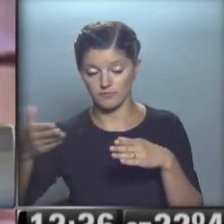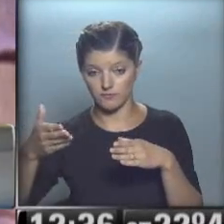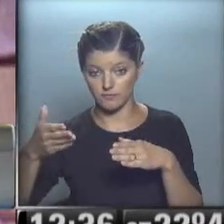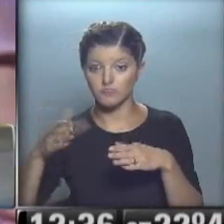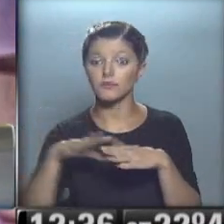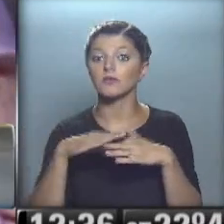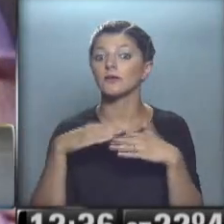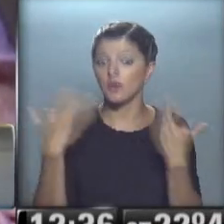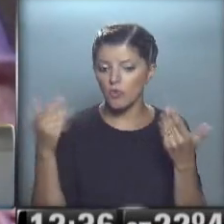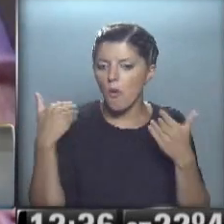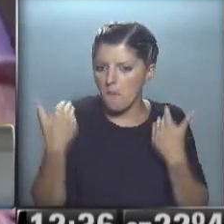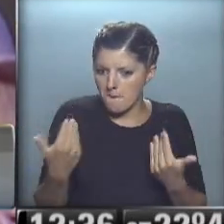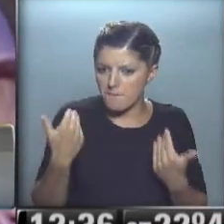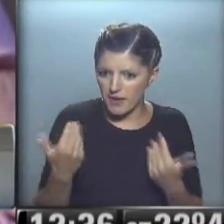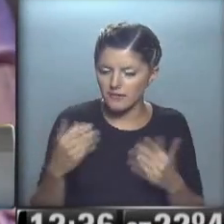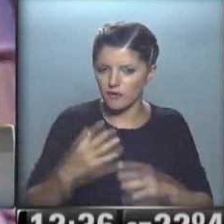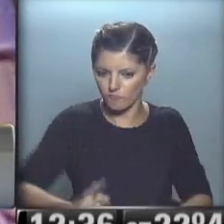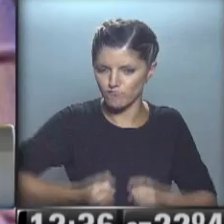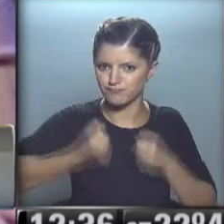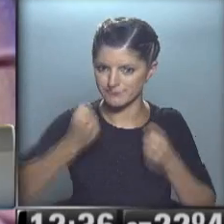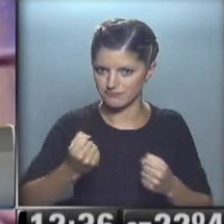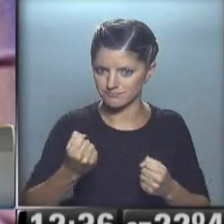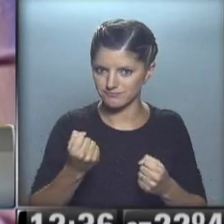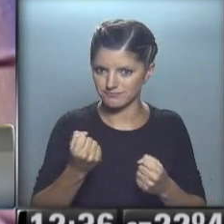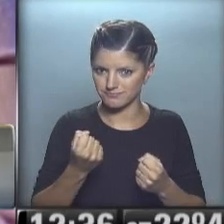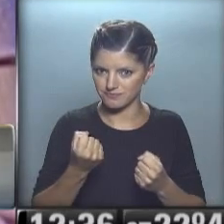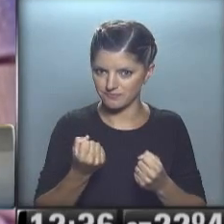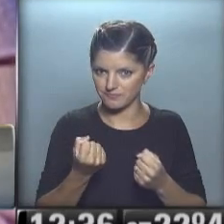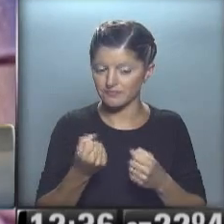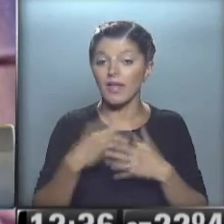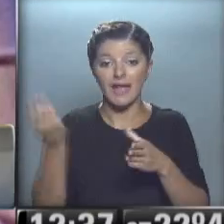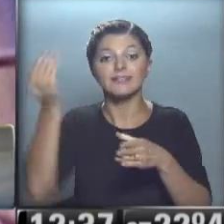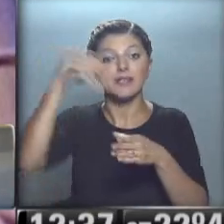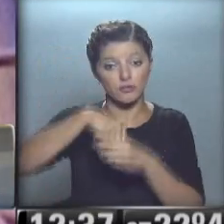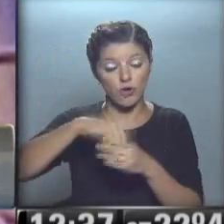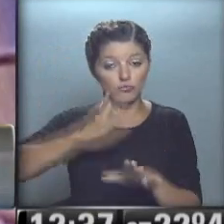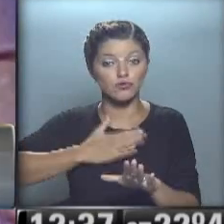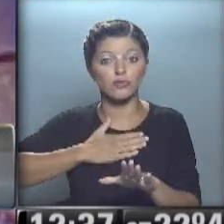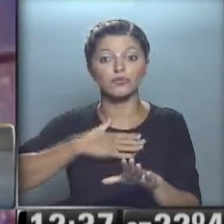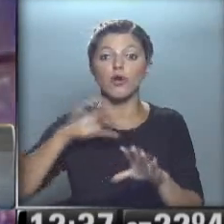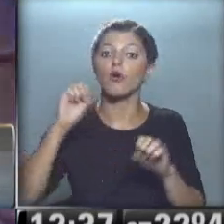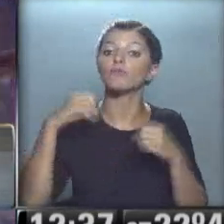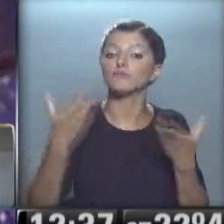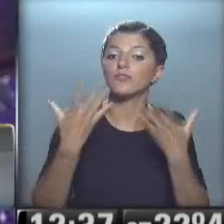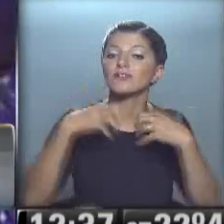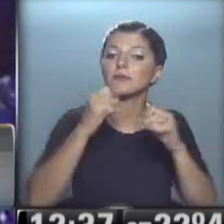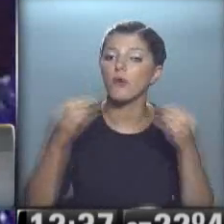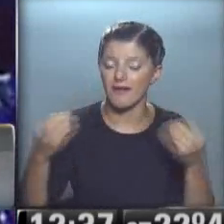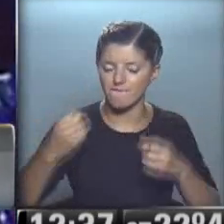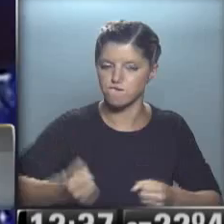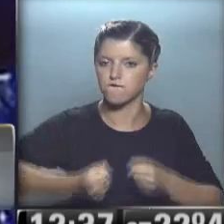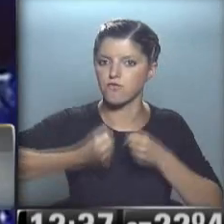contrario tiene la capacidad de fortalecerlas con la integración nosotros creamos sinergias que